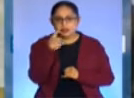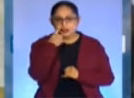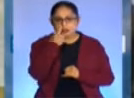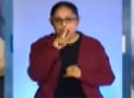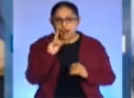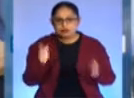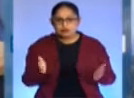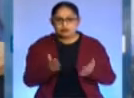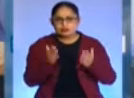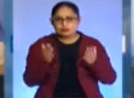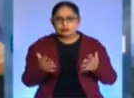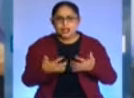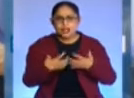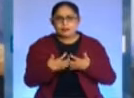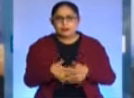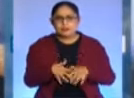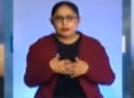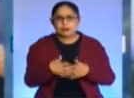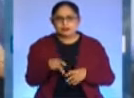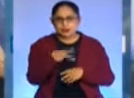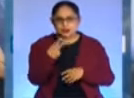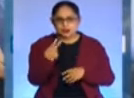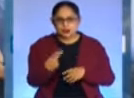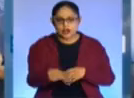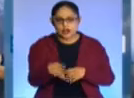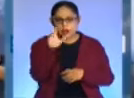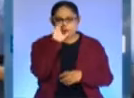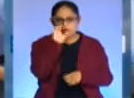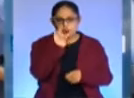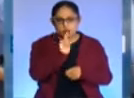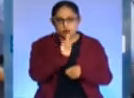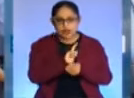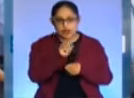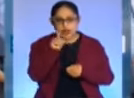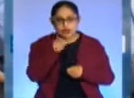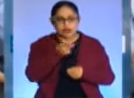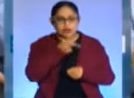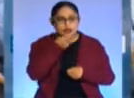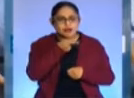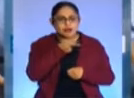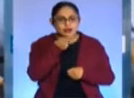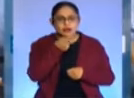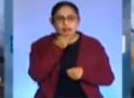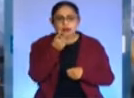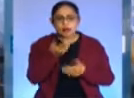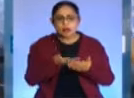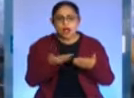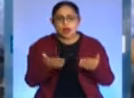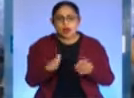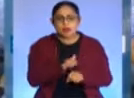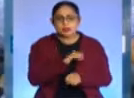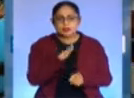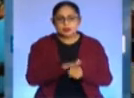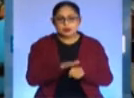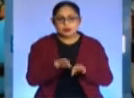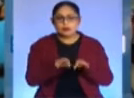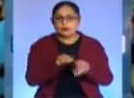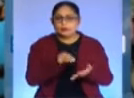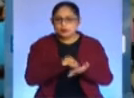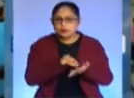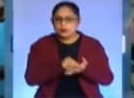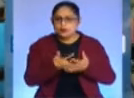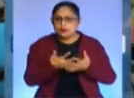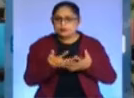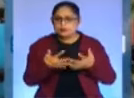la formación de empresas locales y culturales. En su intervención, Ramírez Bedoya reiteró que la administración a su cargo trabaja por el